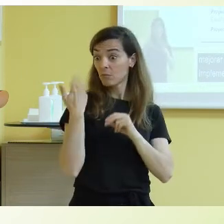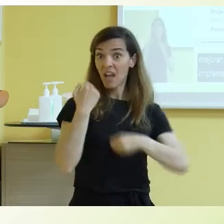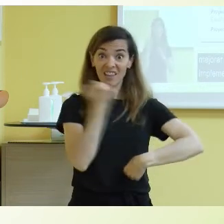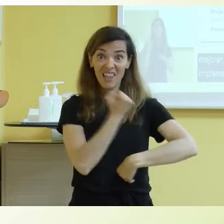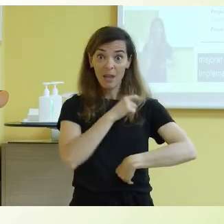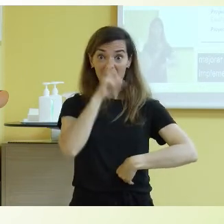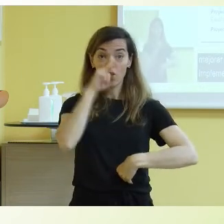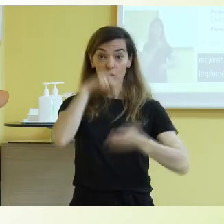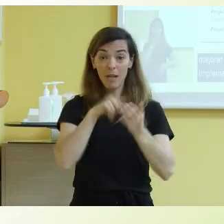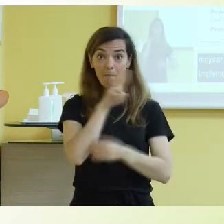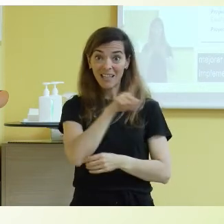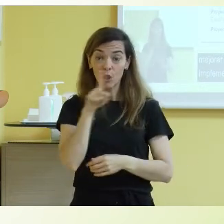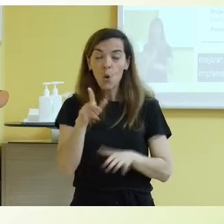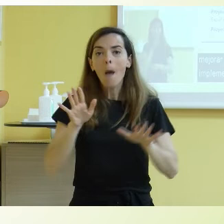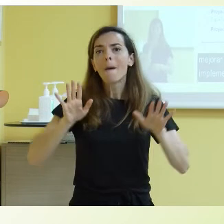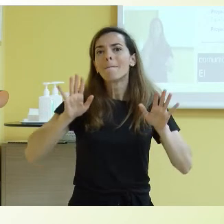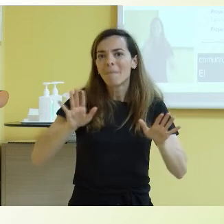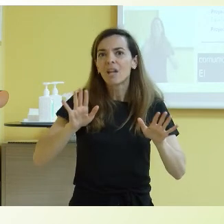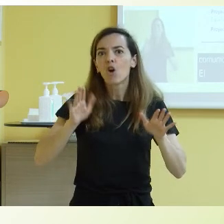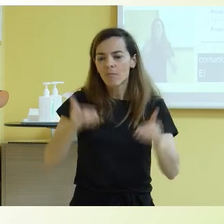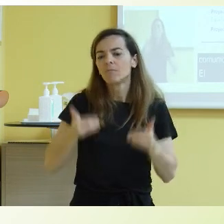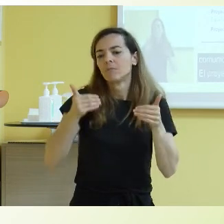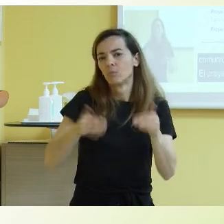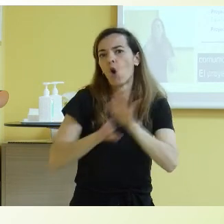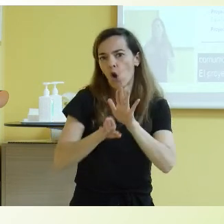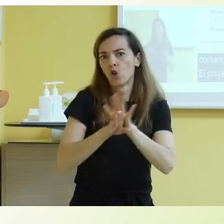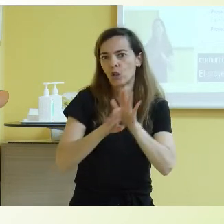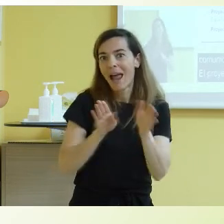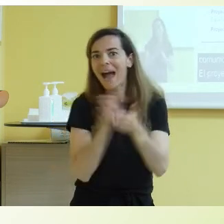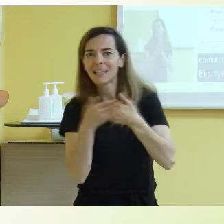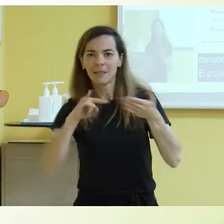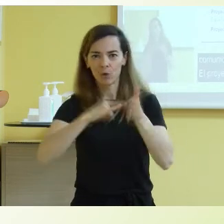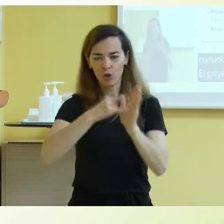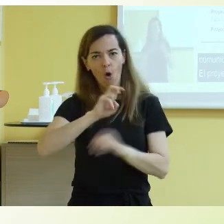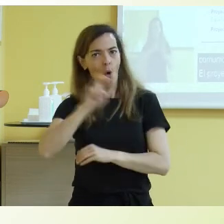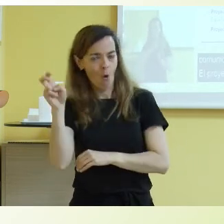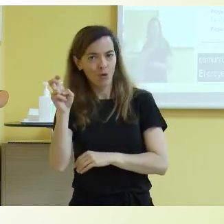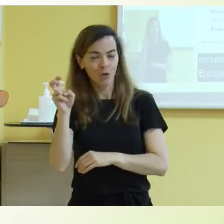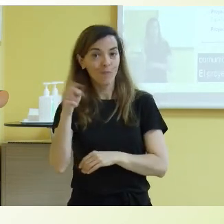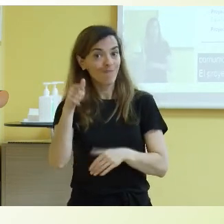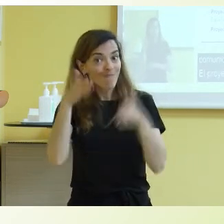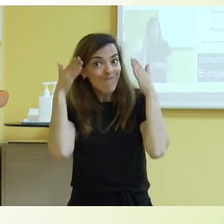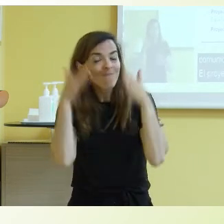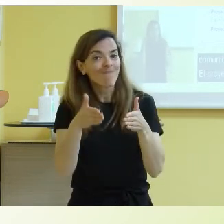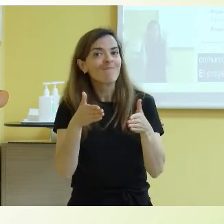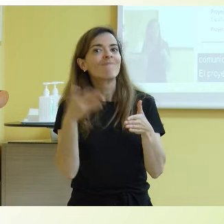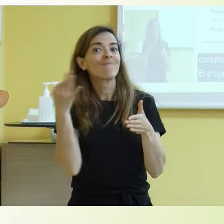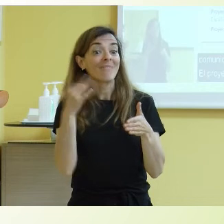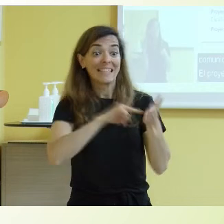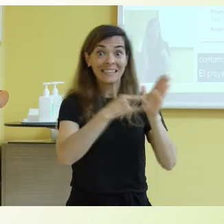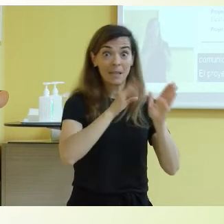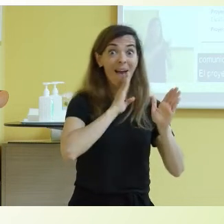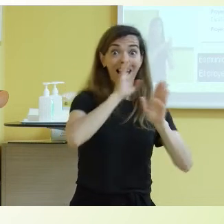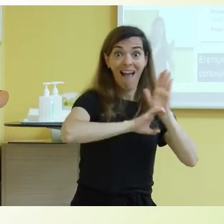diciembre de 2021, pero de alguna manera se le va a dar continuidad mediante un nuevo proyecto que se centra en la implementación de este sistema